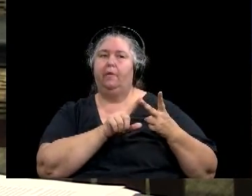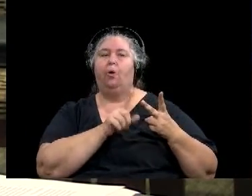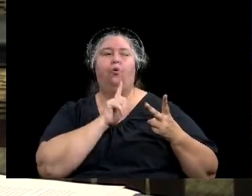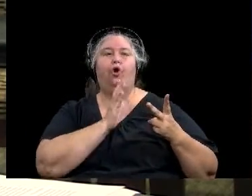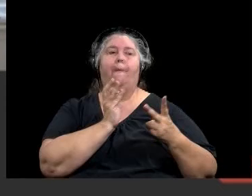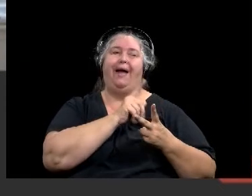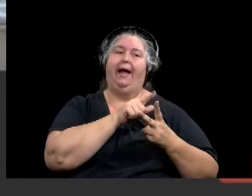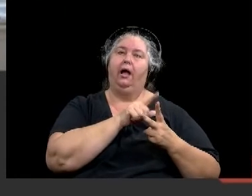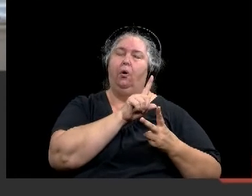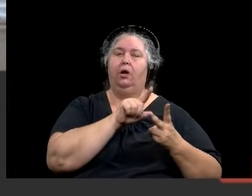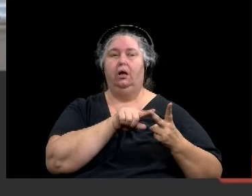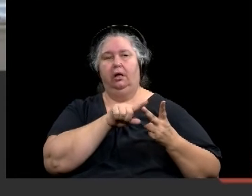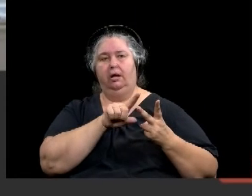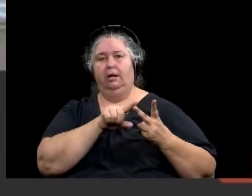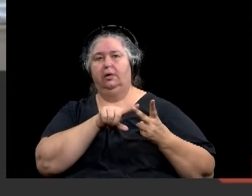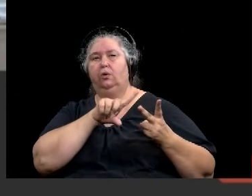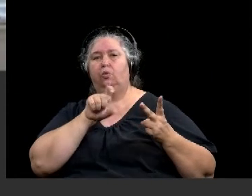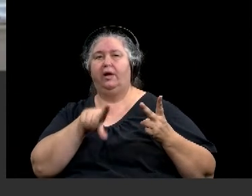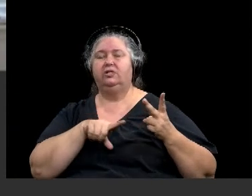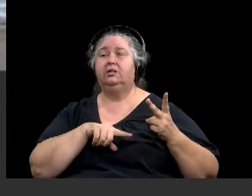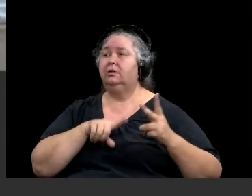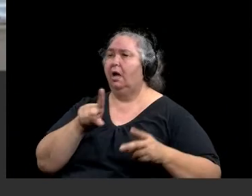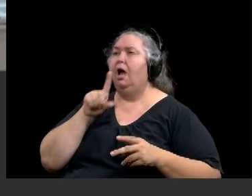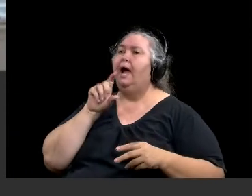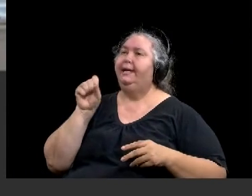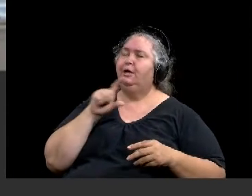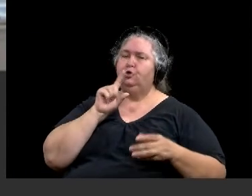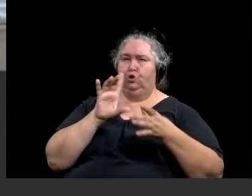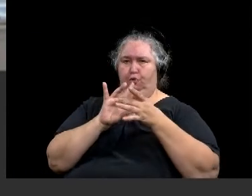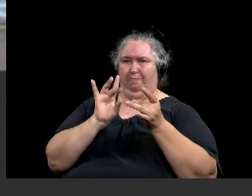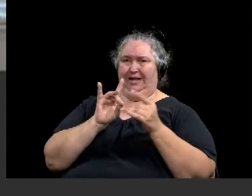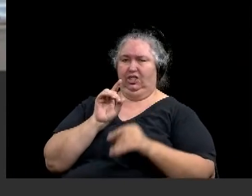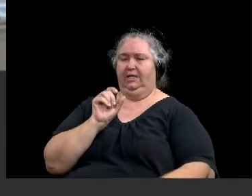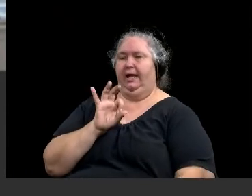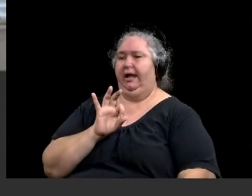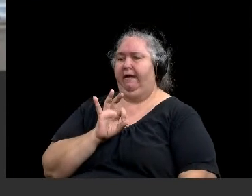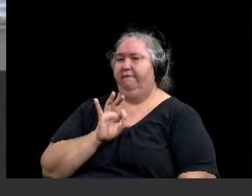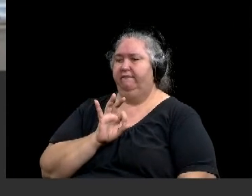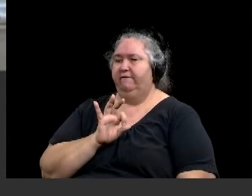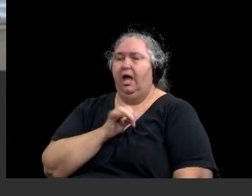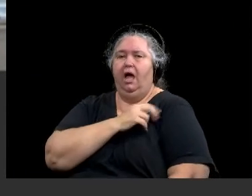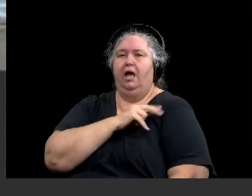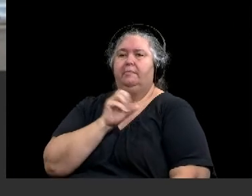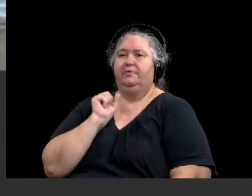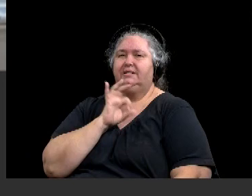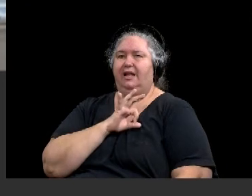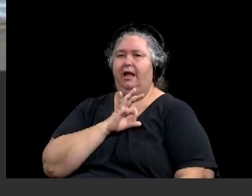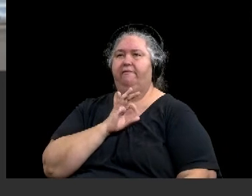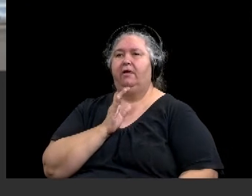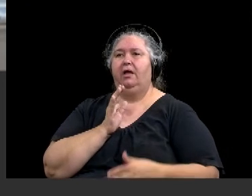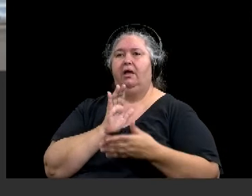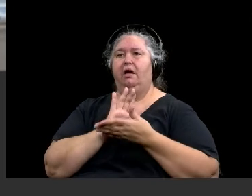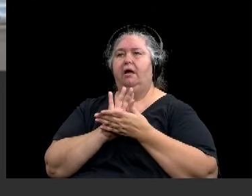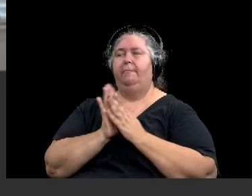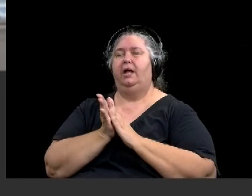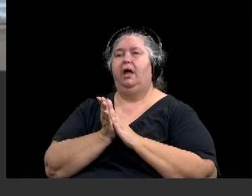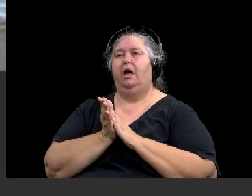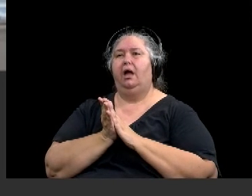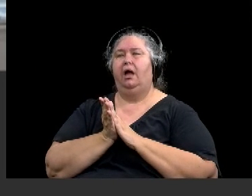pregunta de hueco trabajar o sí mencionaron que si los tales